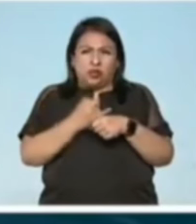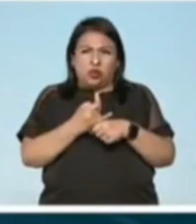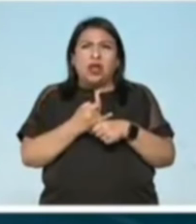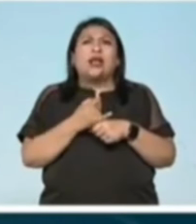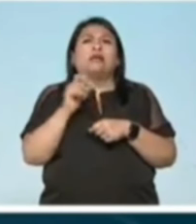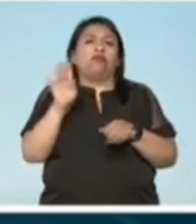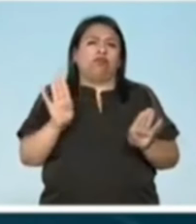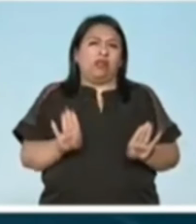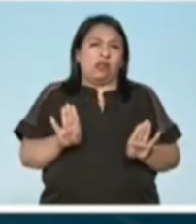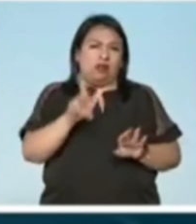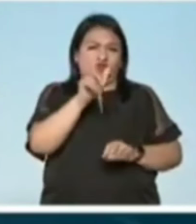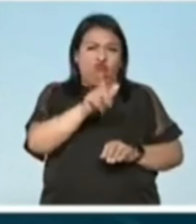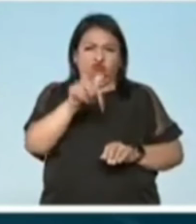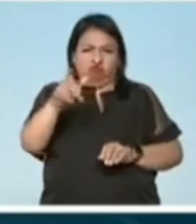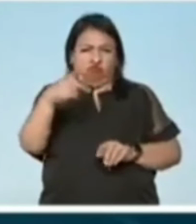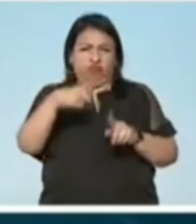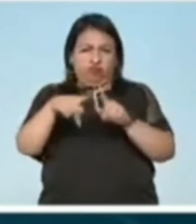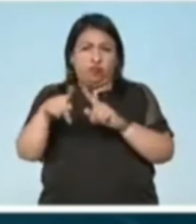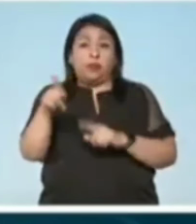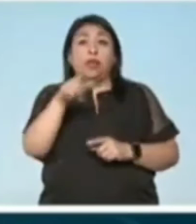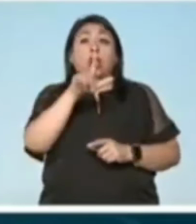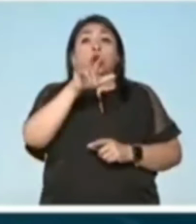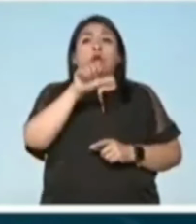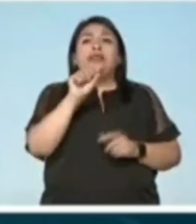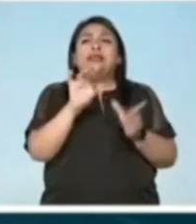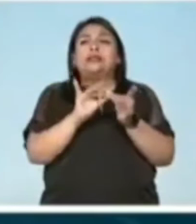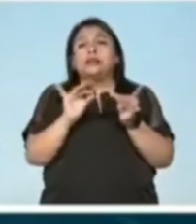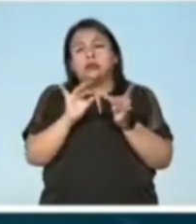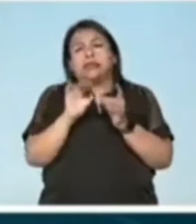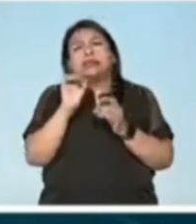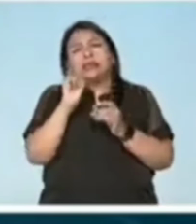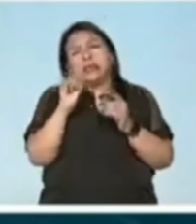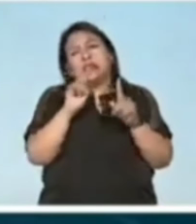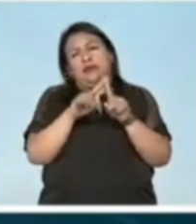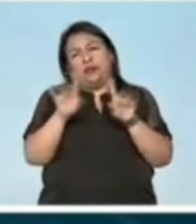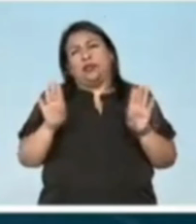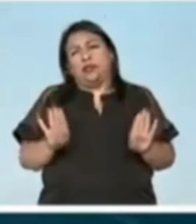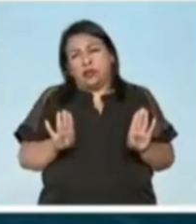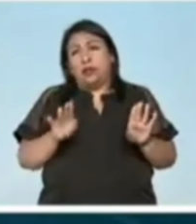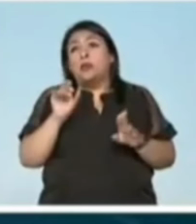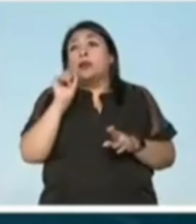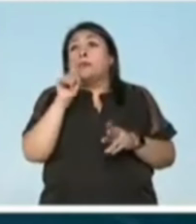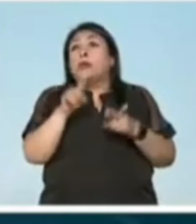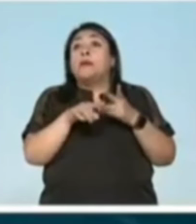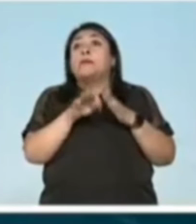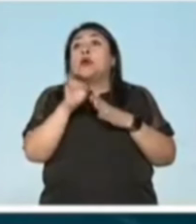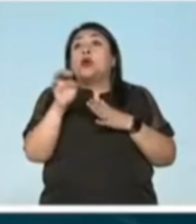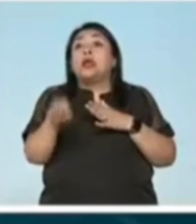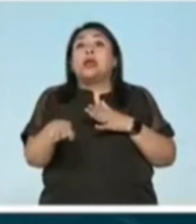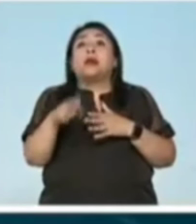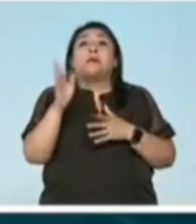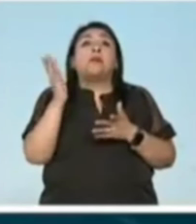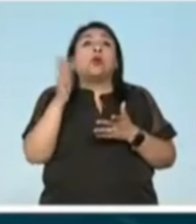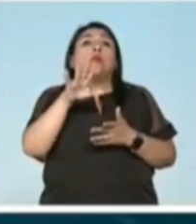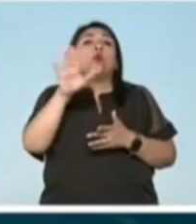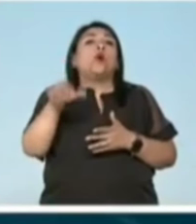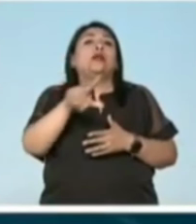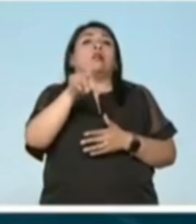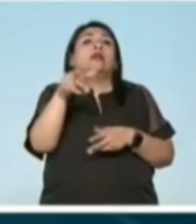sus personalidades. Luis habla, pues sí, de muchos aspectos. También habla de, por ejemplo, del más allá,